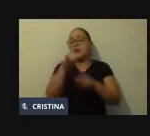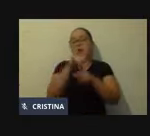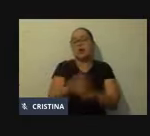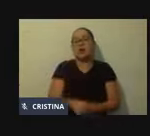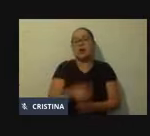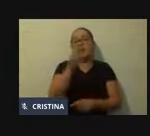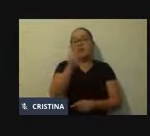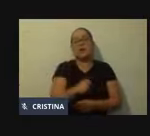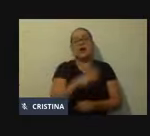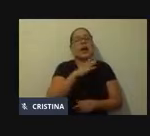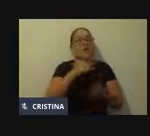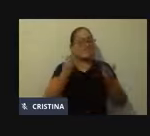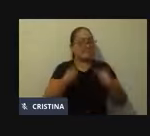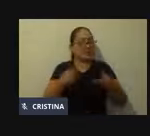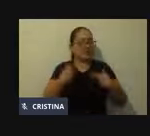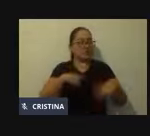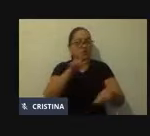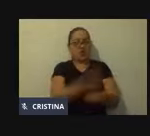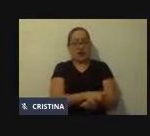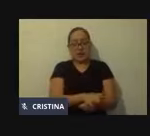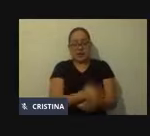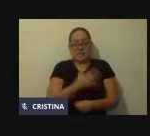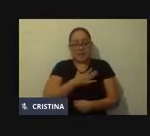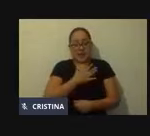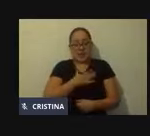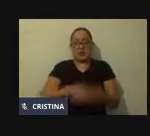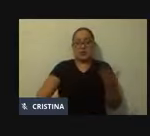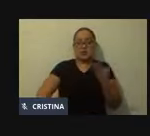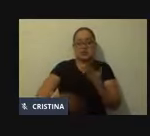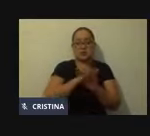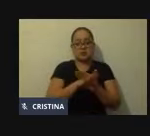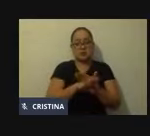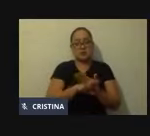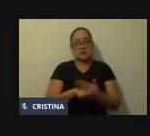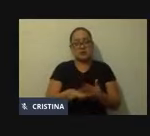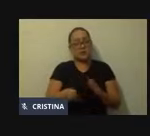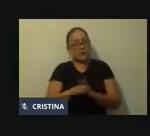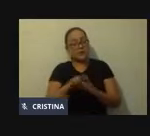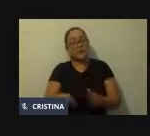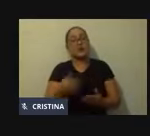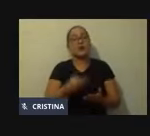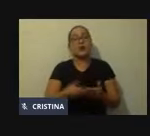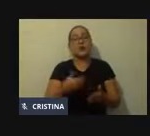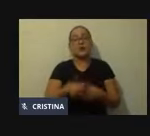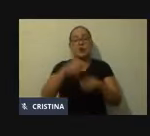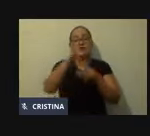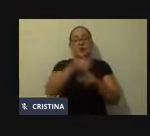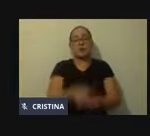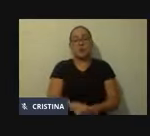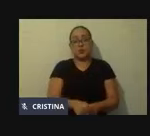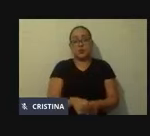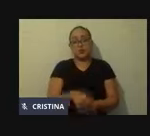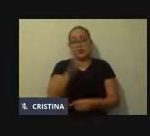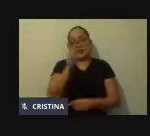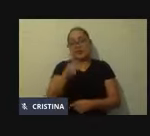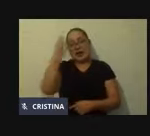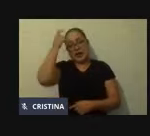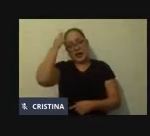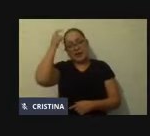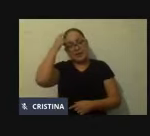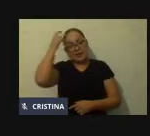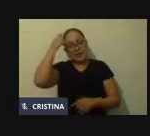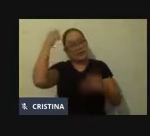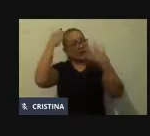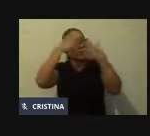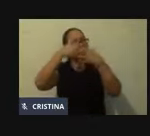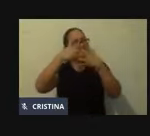personal. Por eso yo ya que hoy el bullying, en el bullying hoy, la mente es el campo de batalla. Y esto